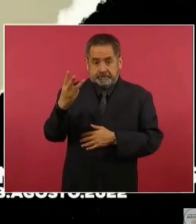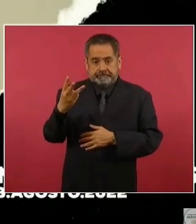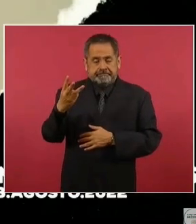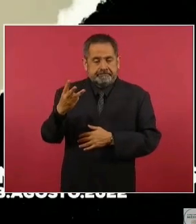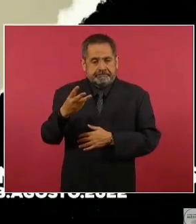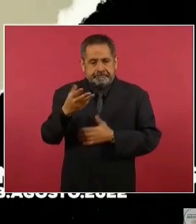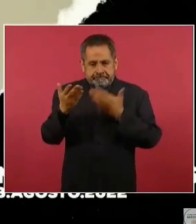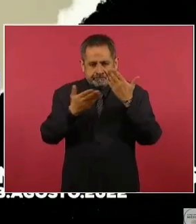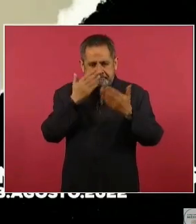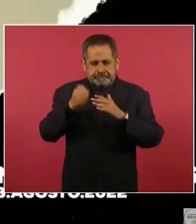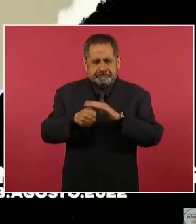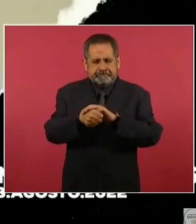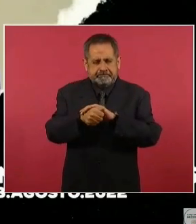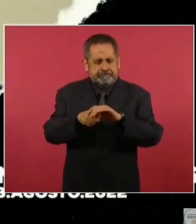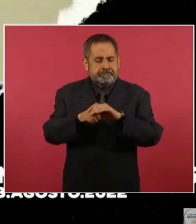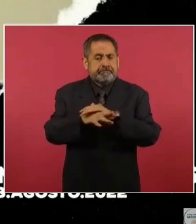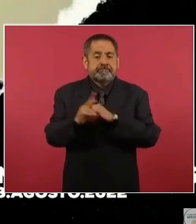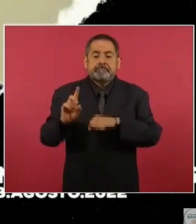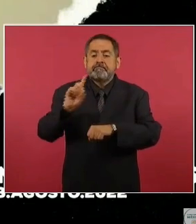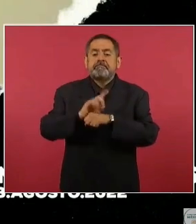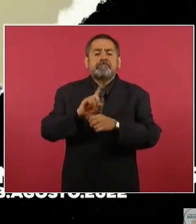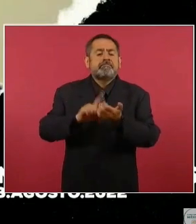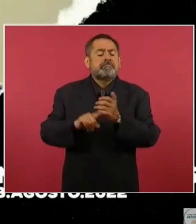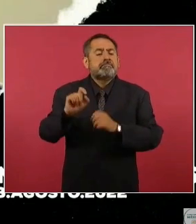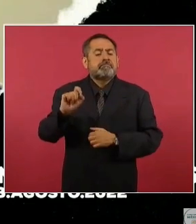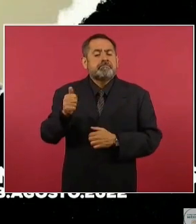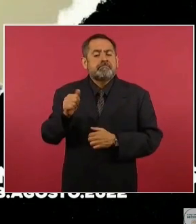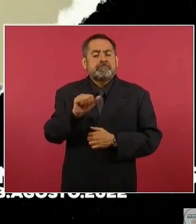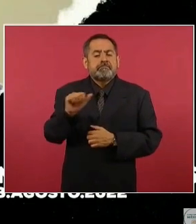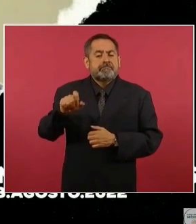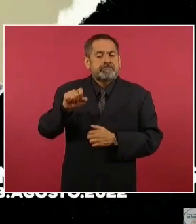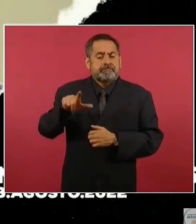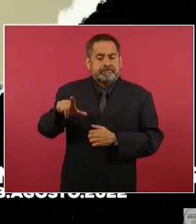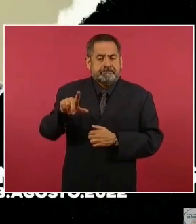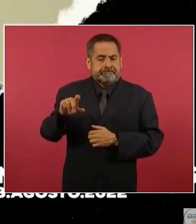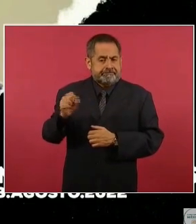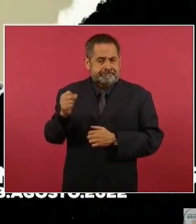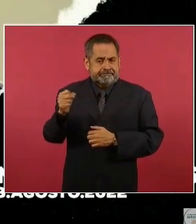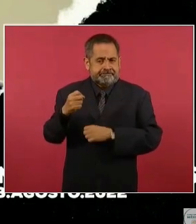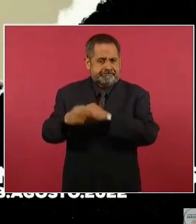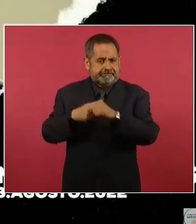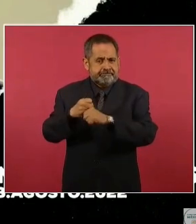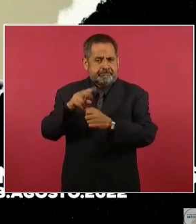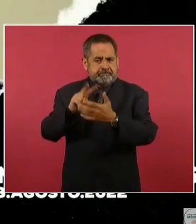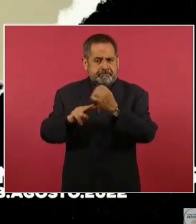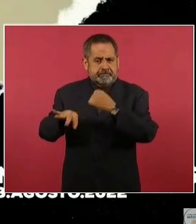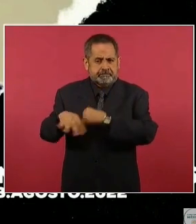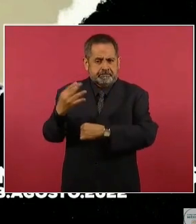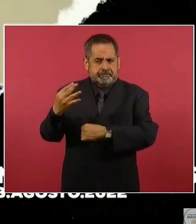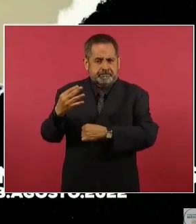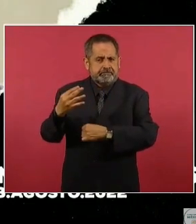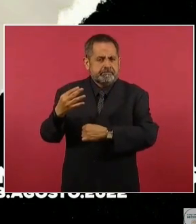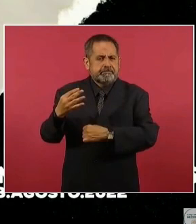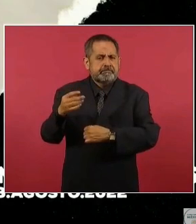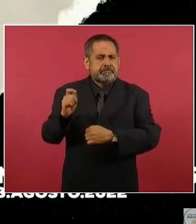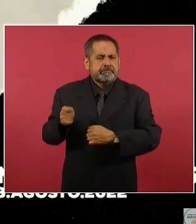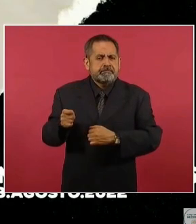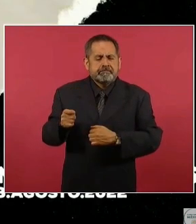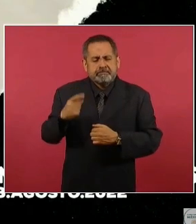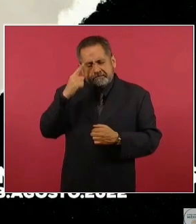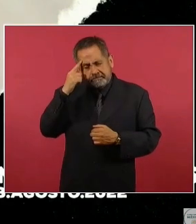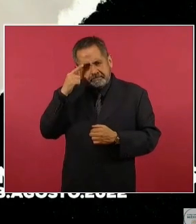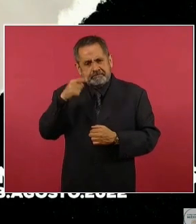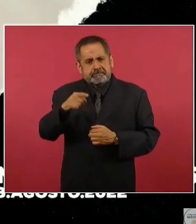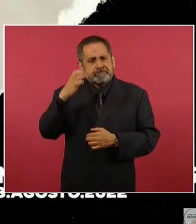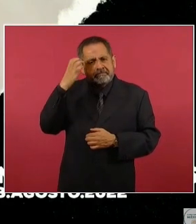Burgos de Ayotzinapa, la noche del 26 al 27 de septiembre de 2014, constituyó